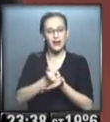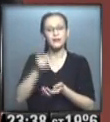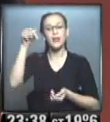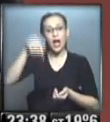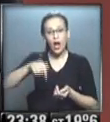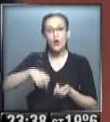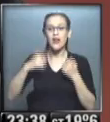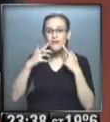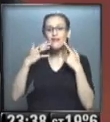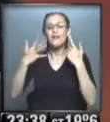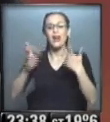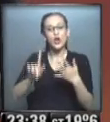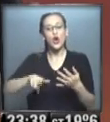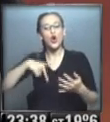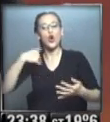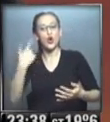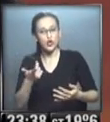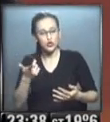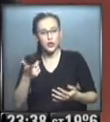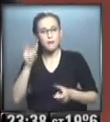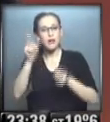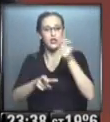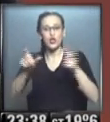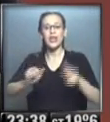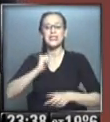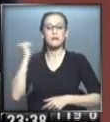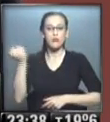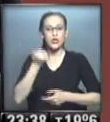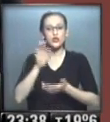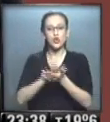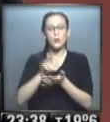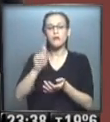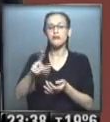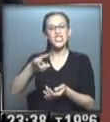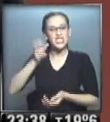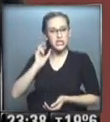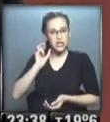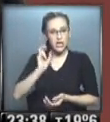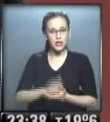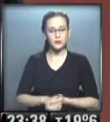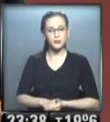ahora otras voces, algunas personalidades importantes de la realidad política chilena.